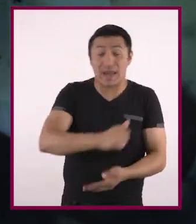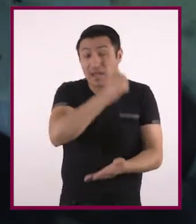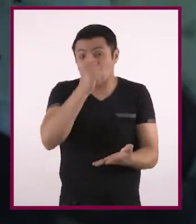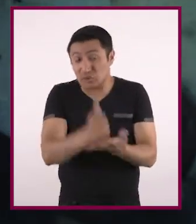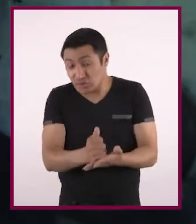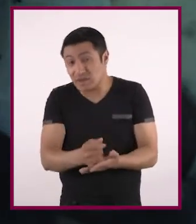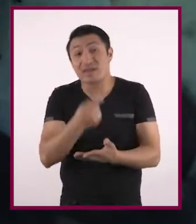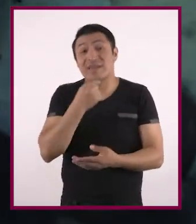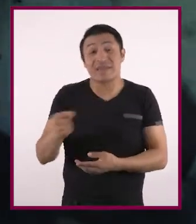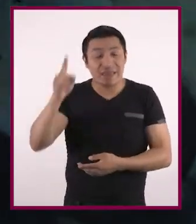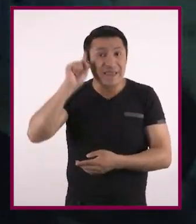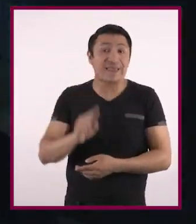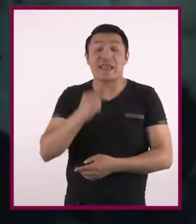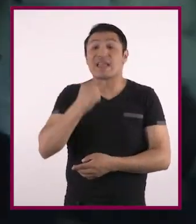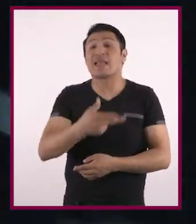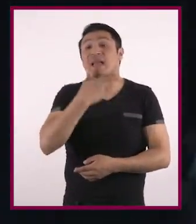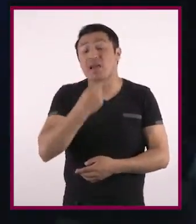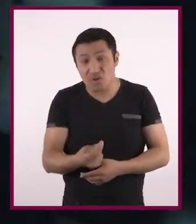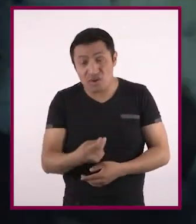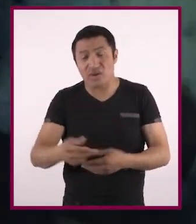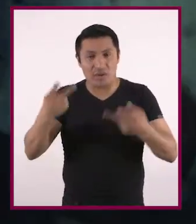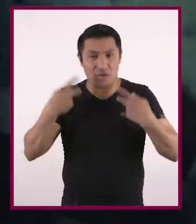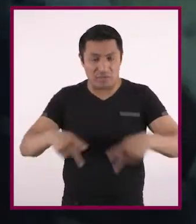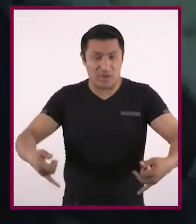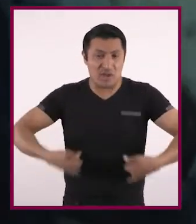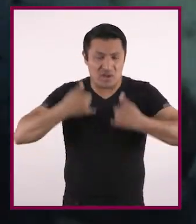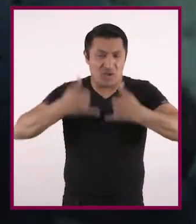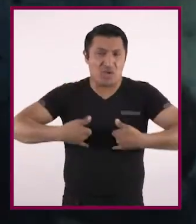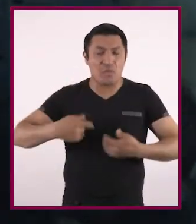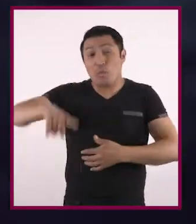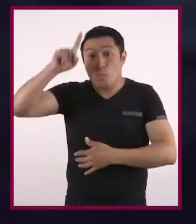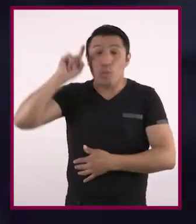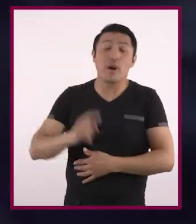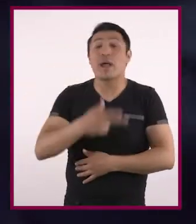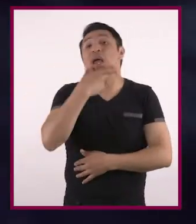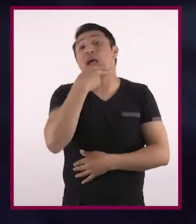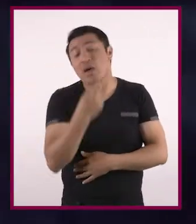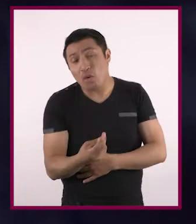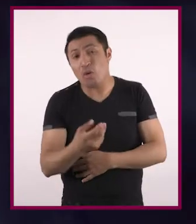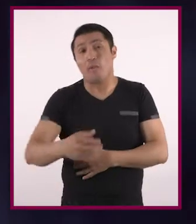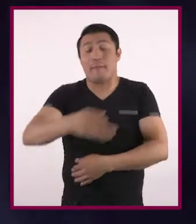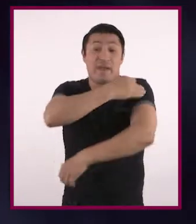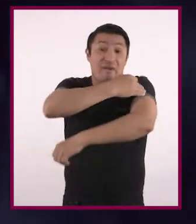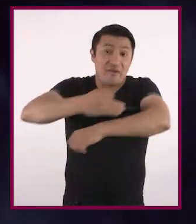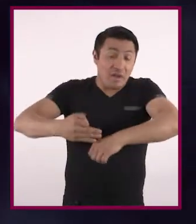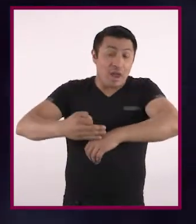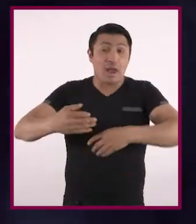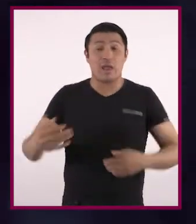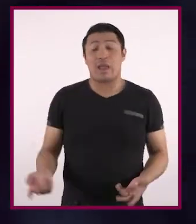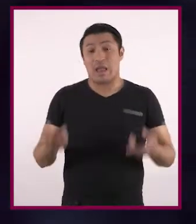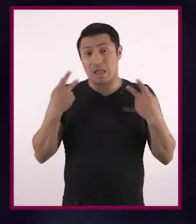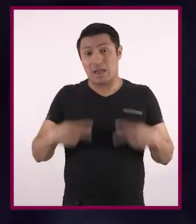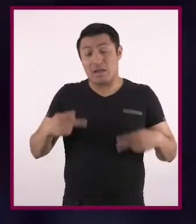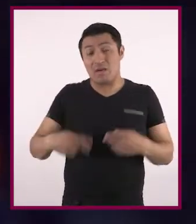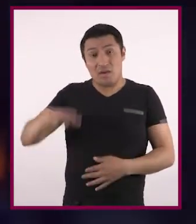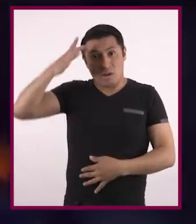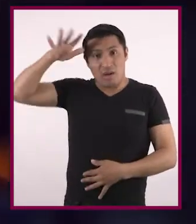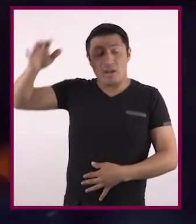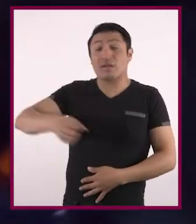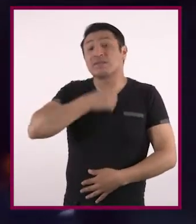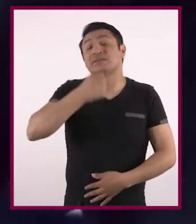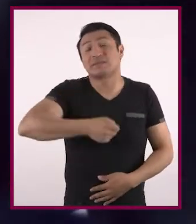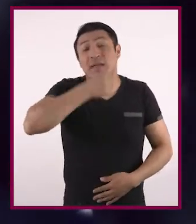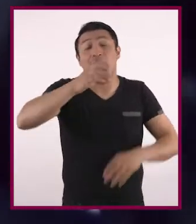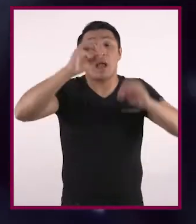urbanos, niñas, niños, personas jóvenes, mujeres, hombres, familias, personas adultas